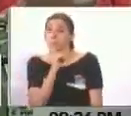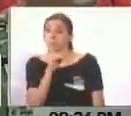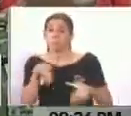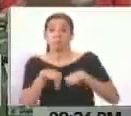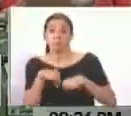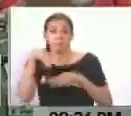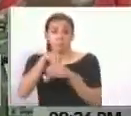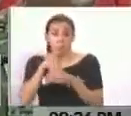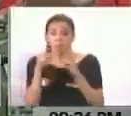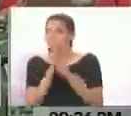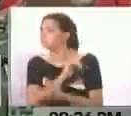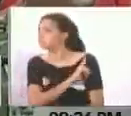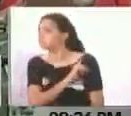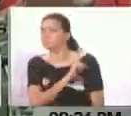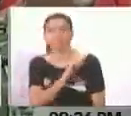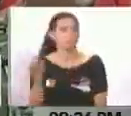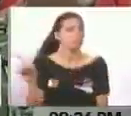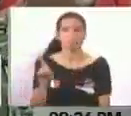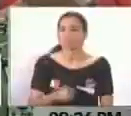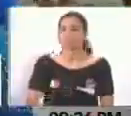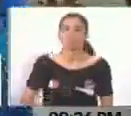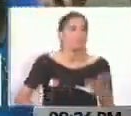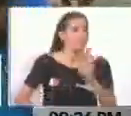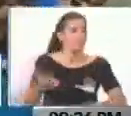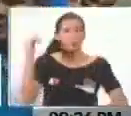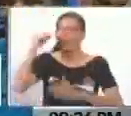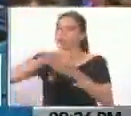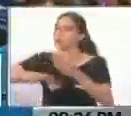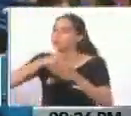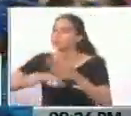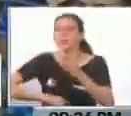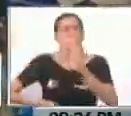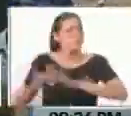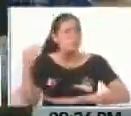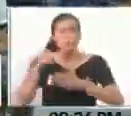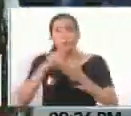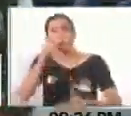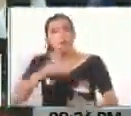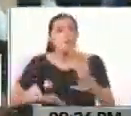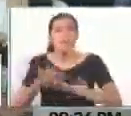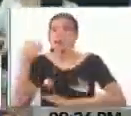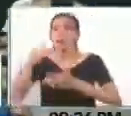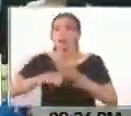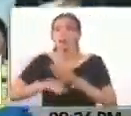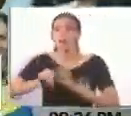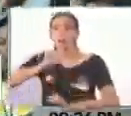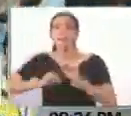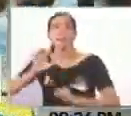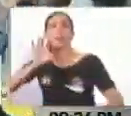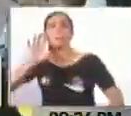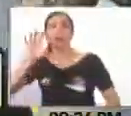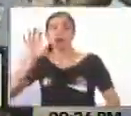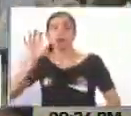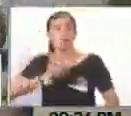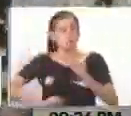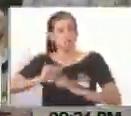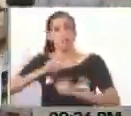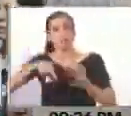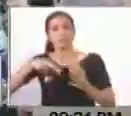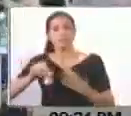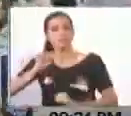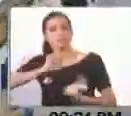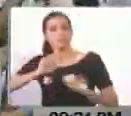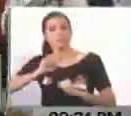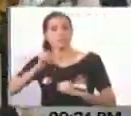vamos al combate. Este pueblo va al combate a defender la patria, a defender la revolución